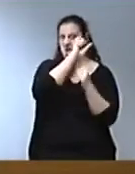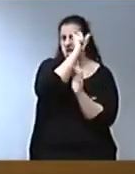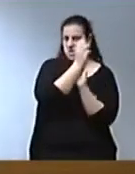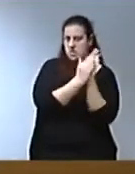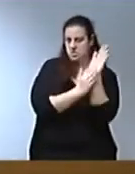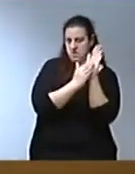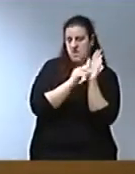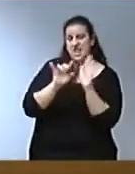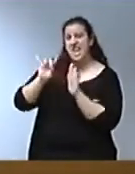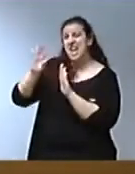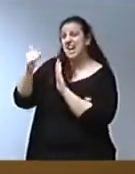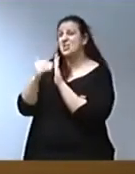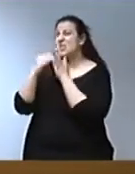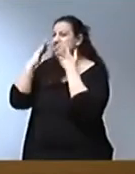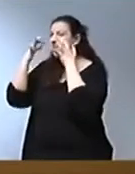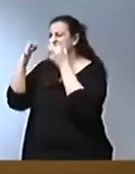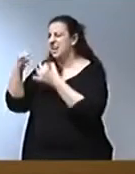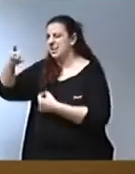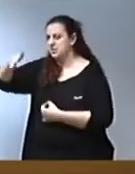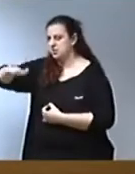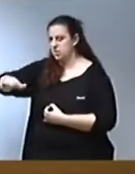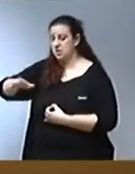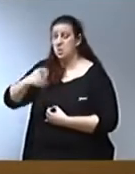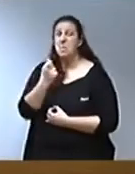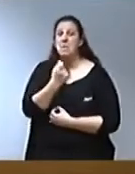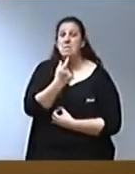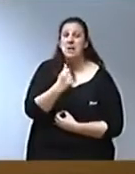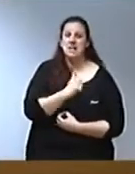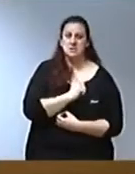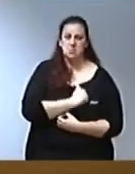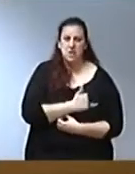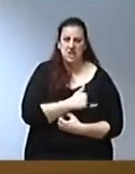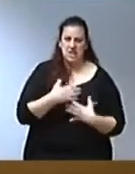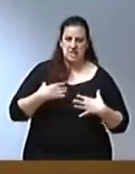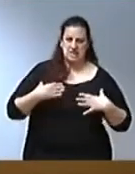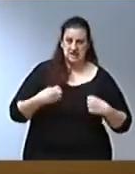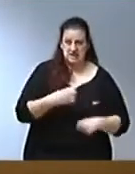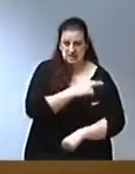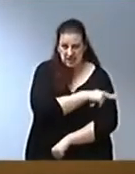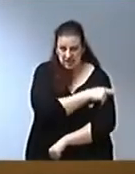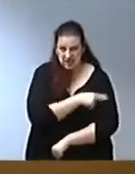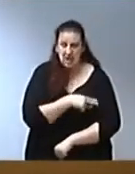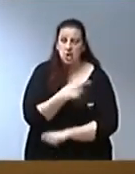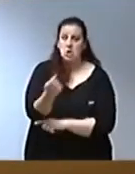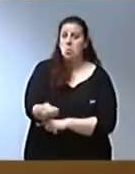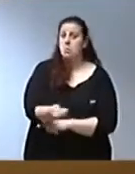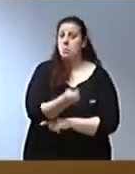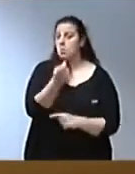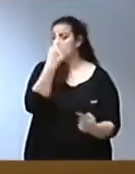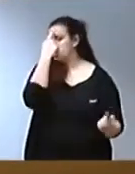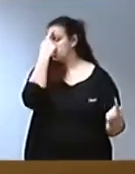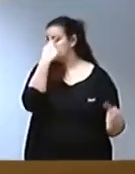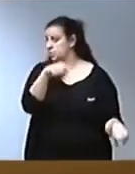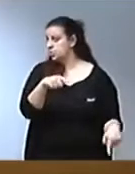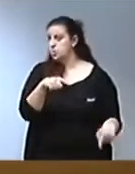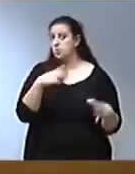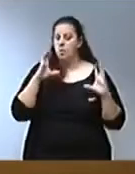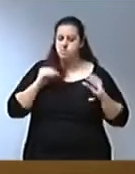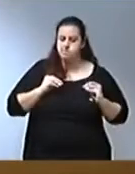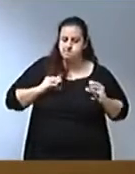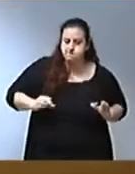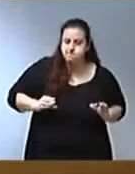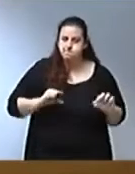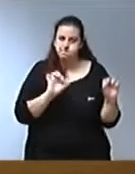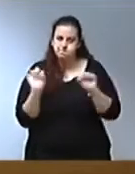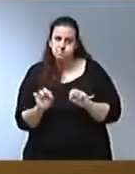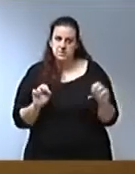catorce mil reales, miles de policías, sanitarios, bomberos, que fueron dejados a su suerte sin EPIS. Las